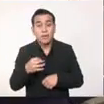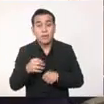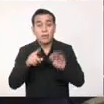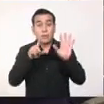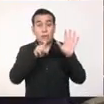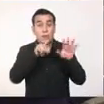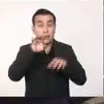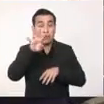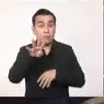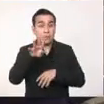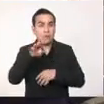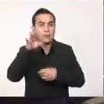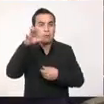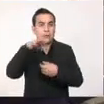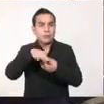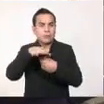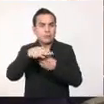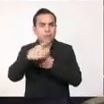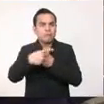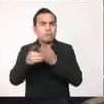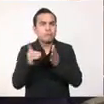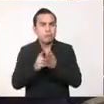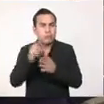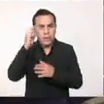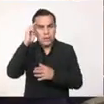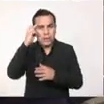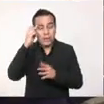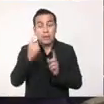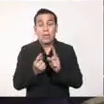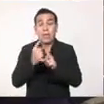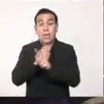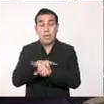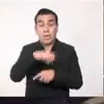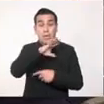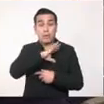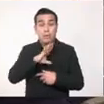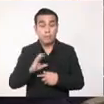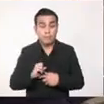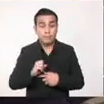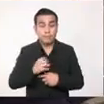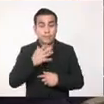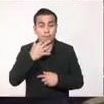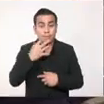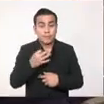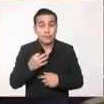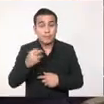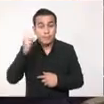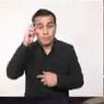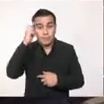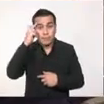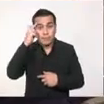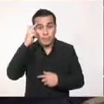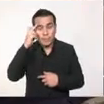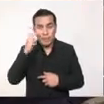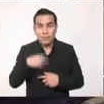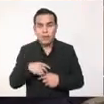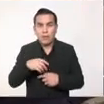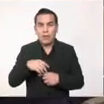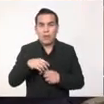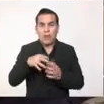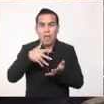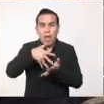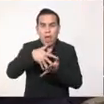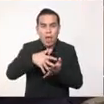se había visto en la historia de El Salvador, va a tener consecuencias en el país. Y eso no es erosionar la democracia, eso